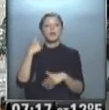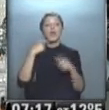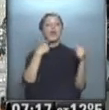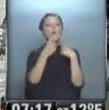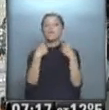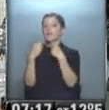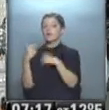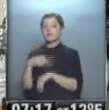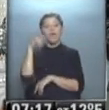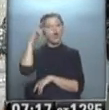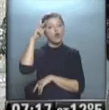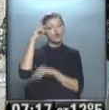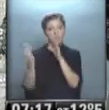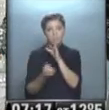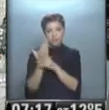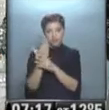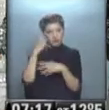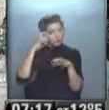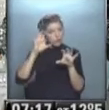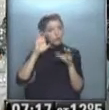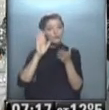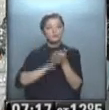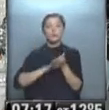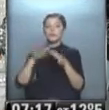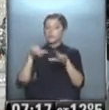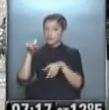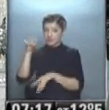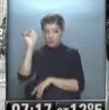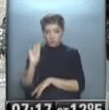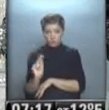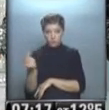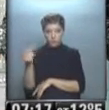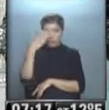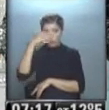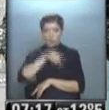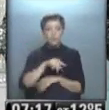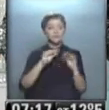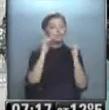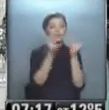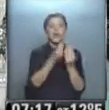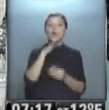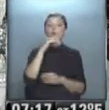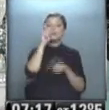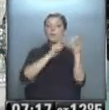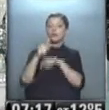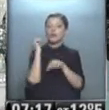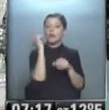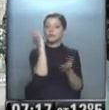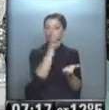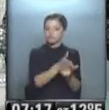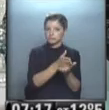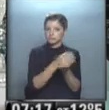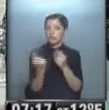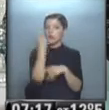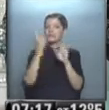de prensa prevista para las 8 de la mañana recordemos que por el asesinato de mariano 14 personas fueron condenadas entre ellas el titular de la unión